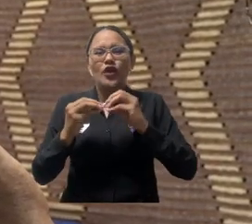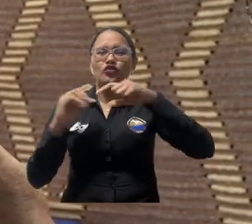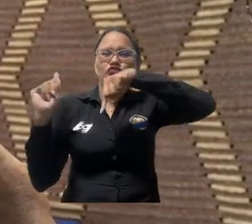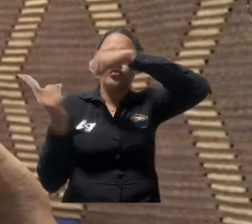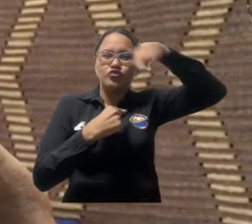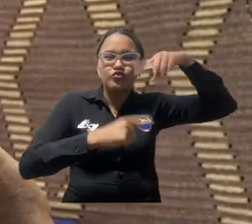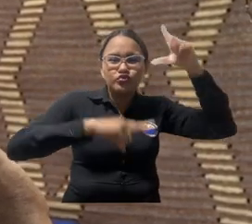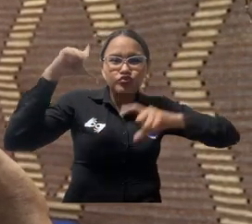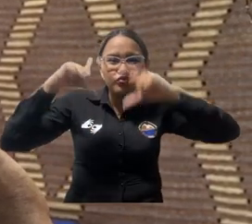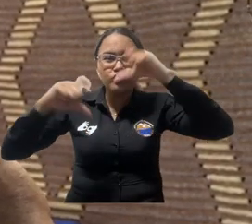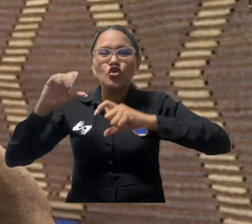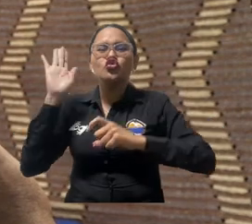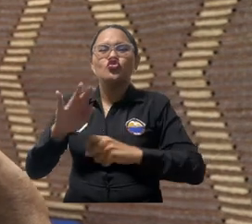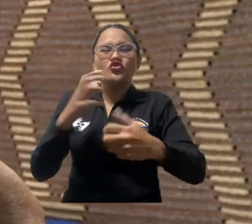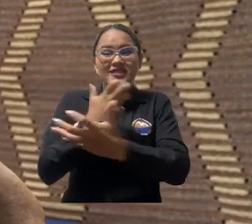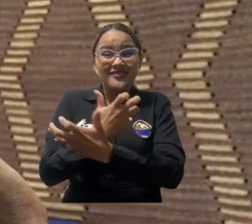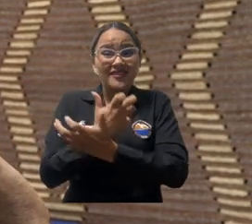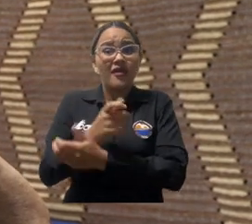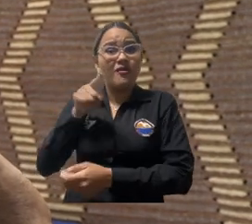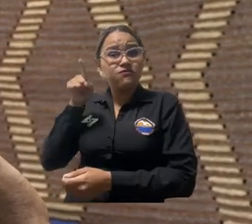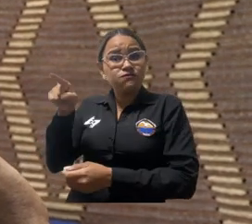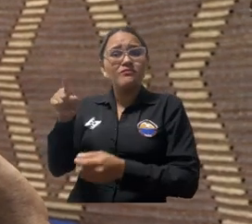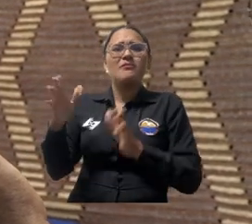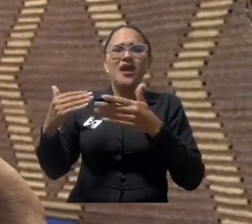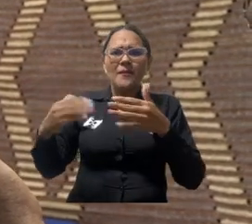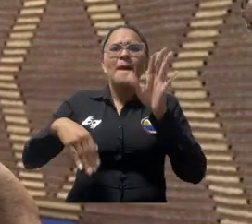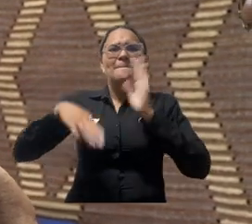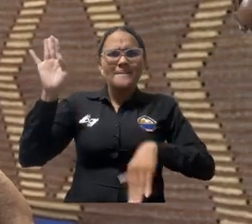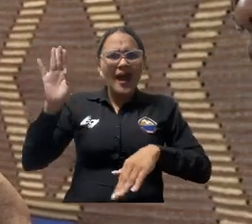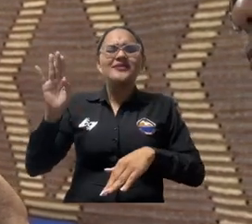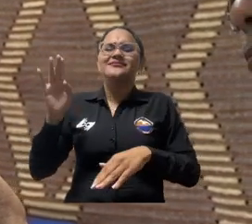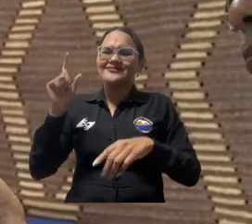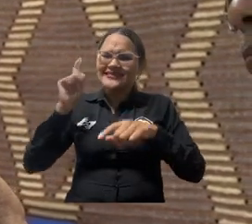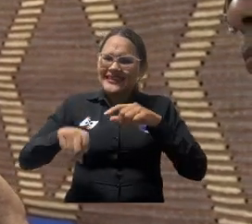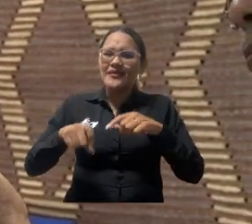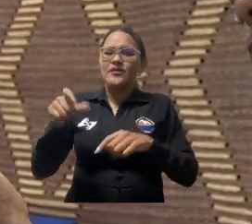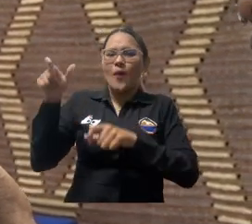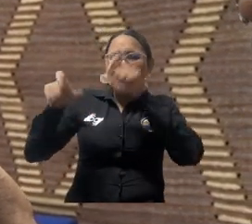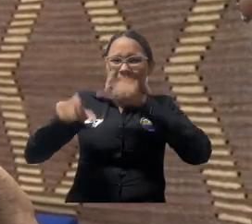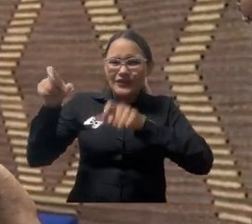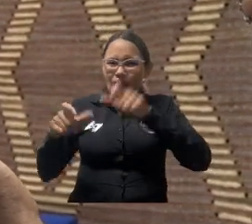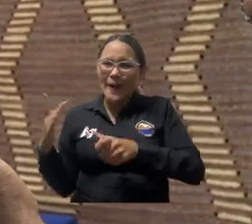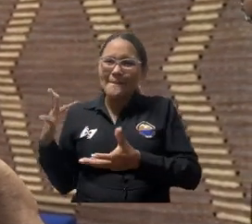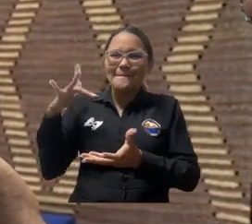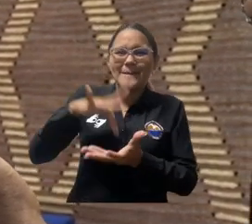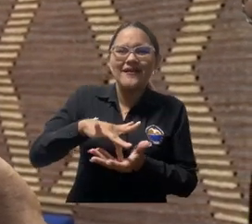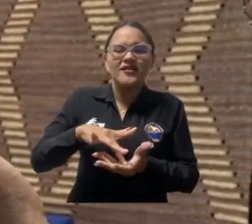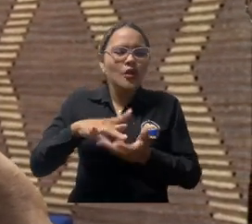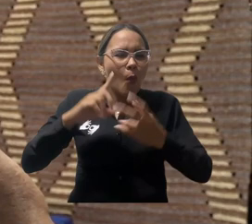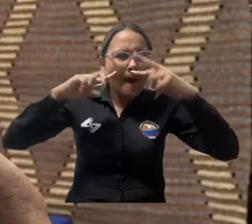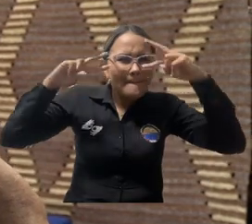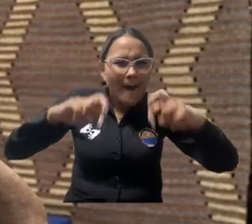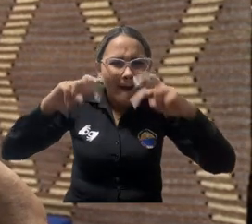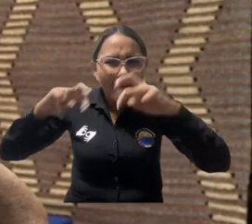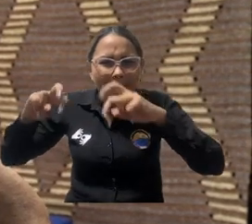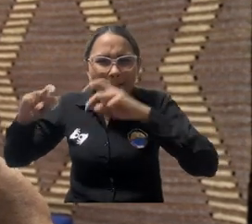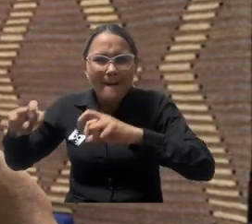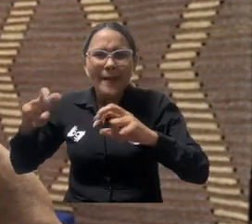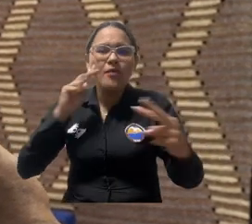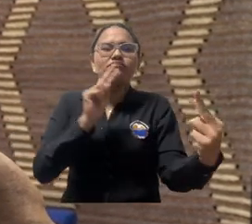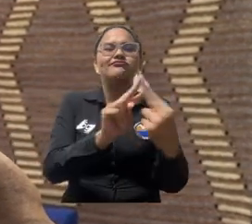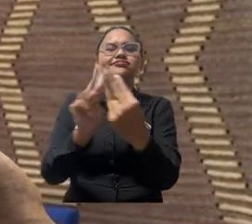grandes empresarios de Europa y de Estados Unidos, embajadores, a convertirse en investigadores durante 2 o 3 días, a ir a bucear para reconocer la especie. No